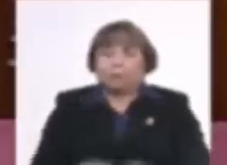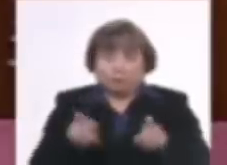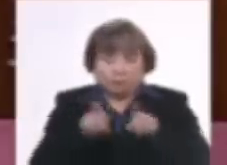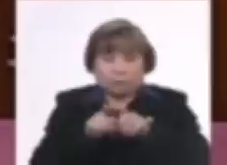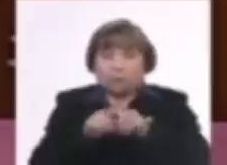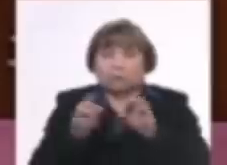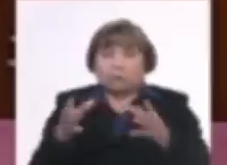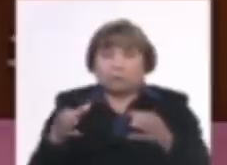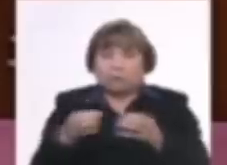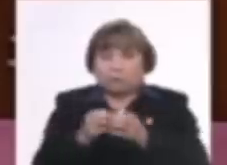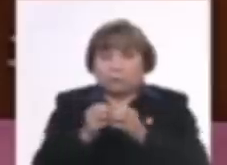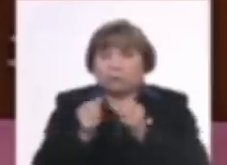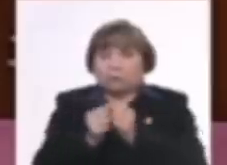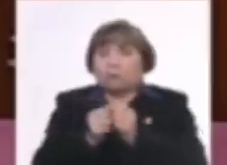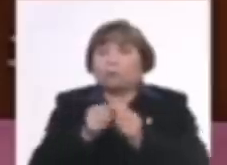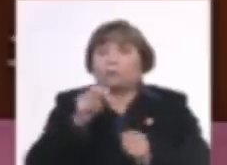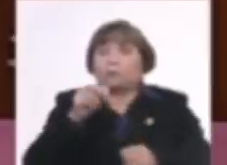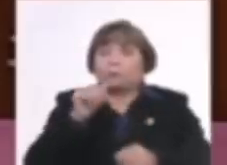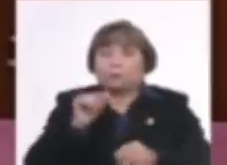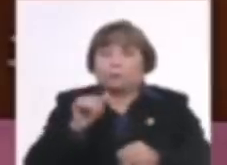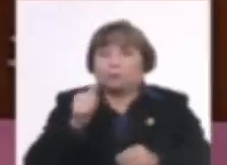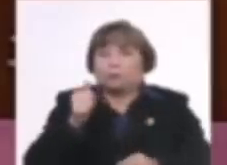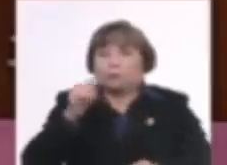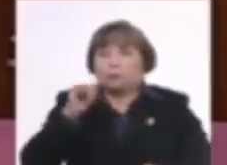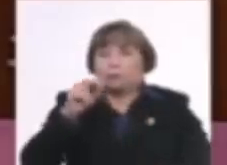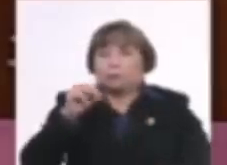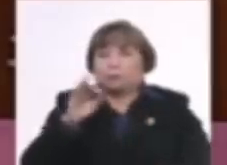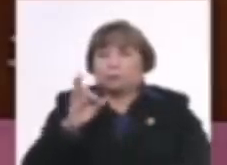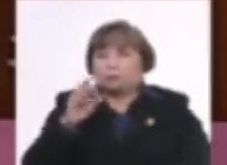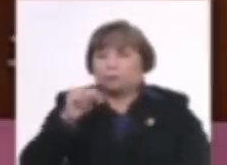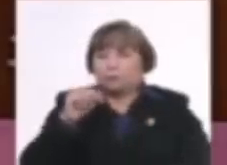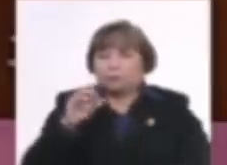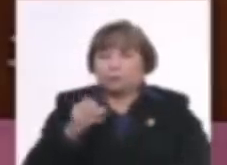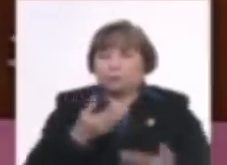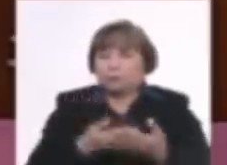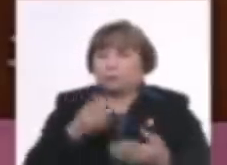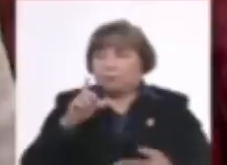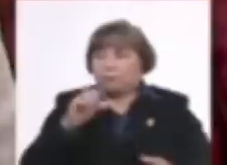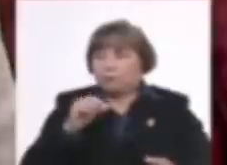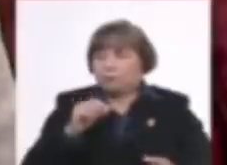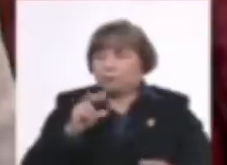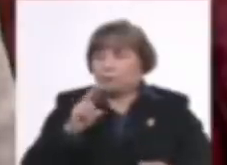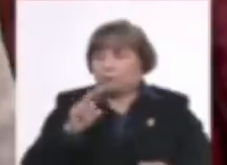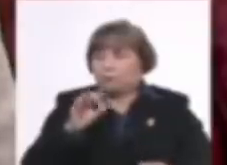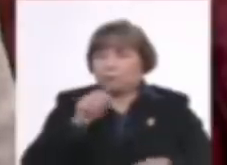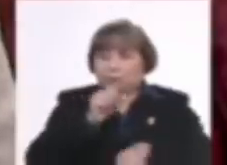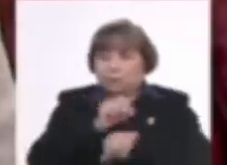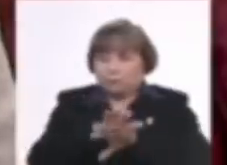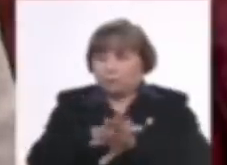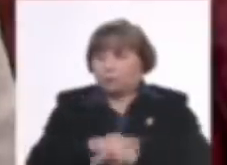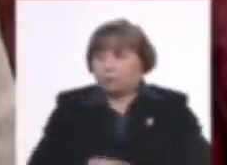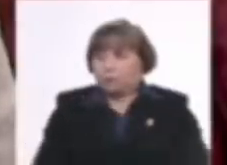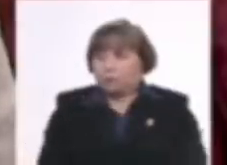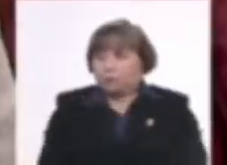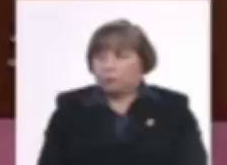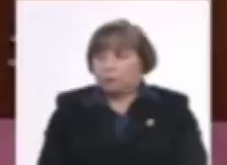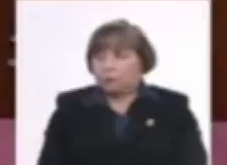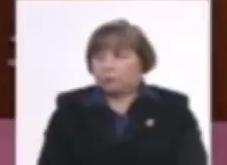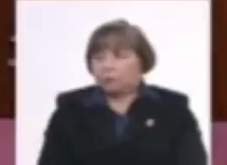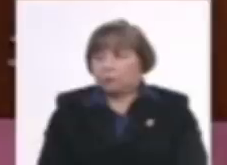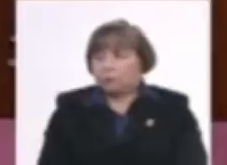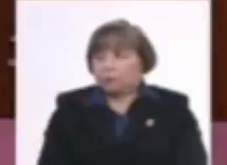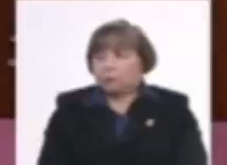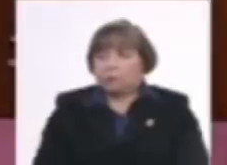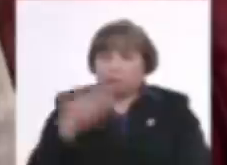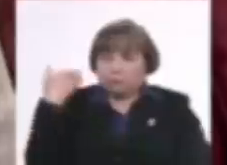también se reunió usted con Hugo Espino y Angie Stephanie Espino Lucana. ¿El 28 de julio? Sí, sí. O desde el 28